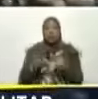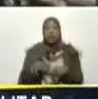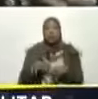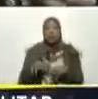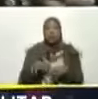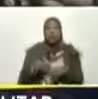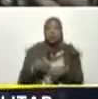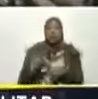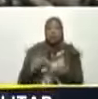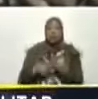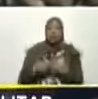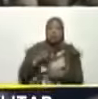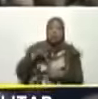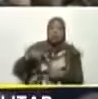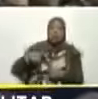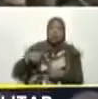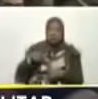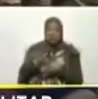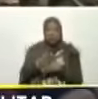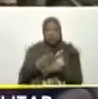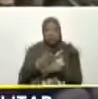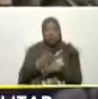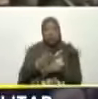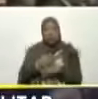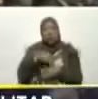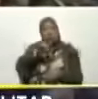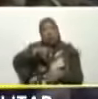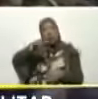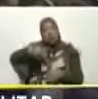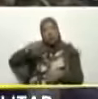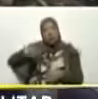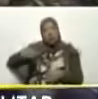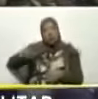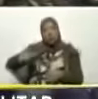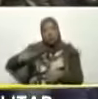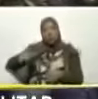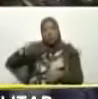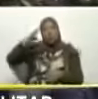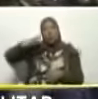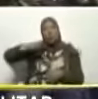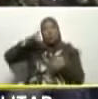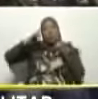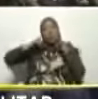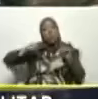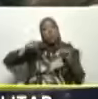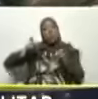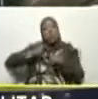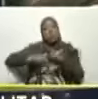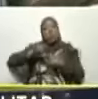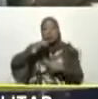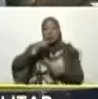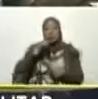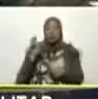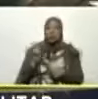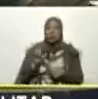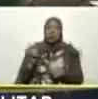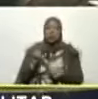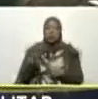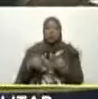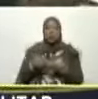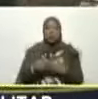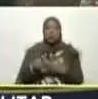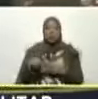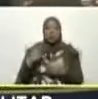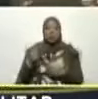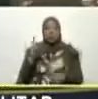Nicolás Maduro Moros, va a compartir con el personal oficial y profesional de tropa que se encuentra en este lugar, después